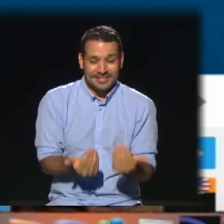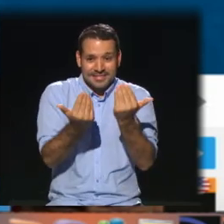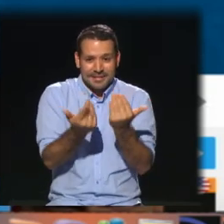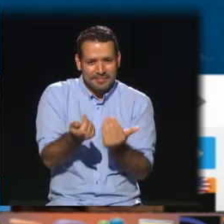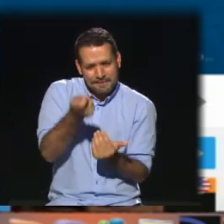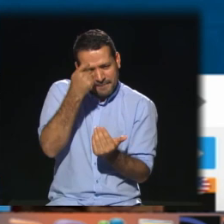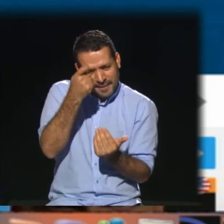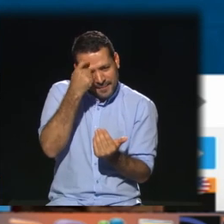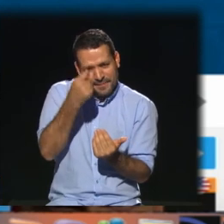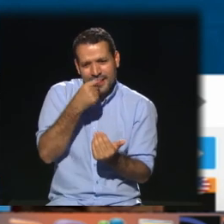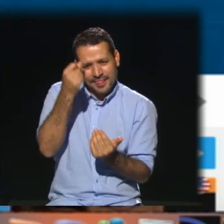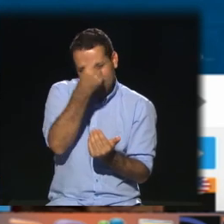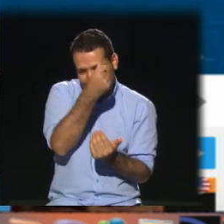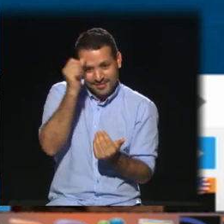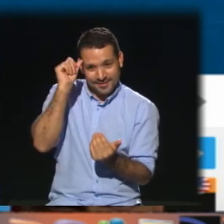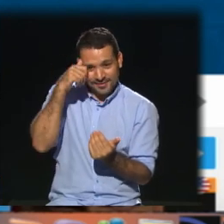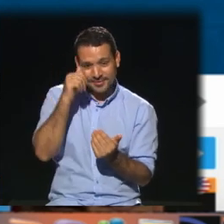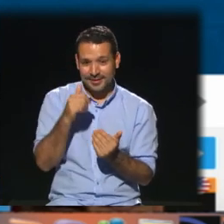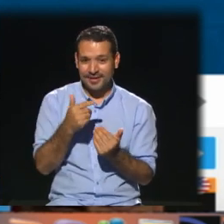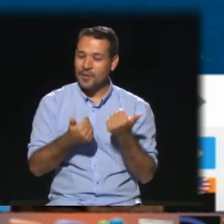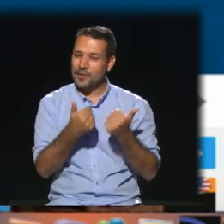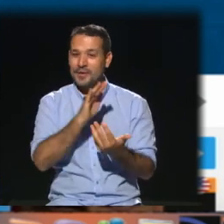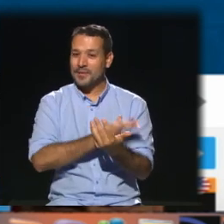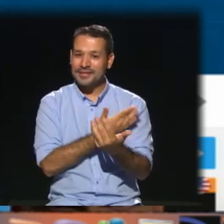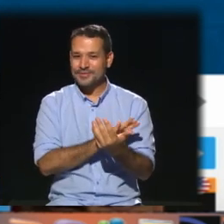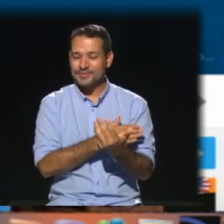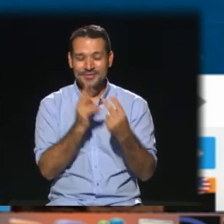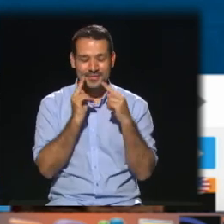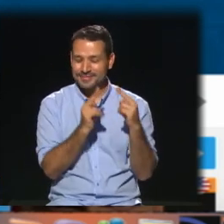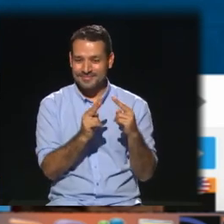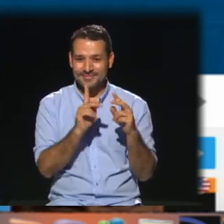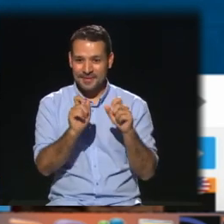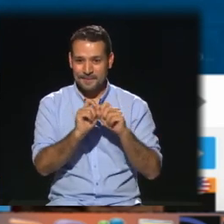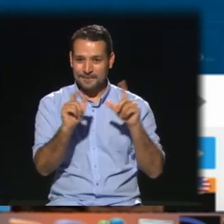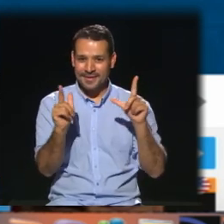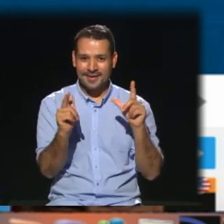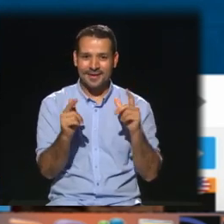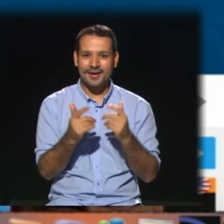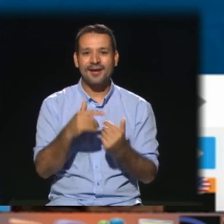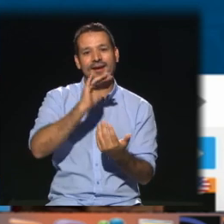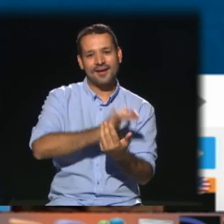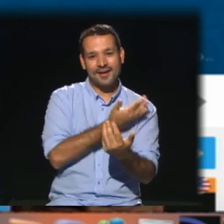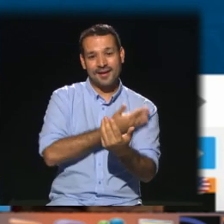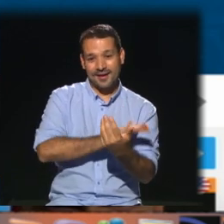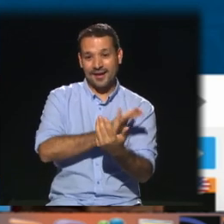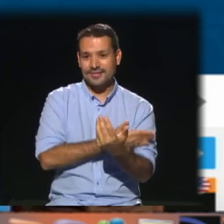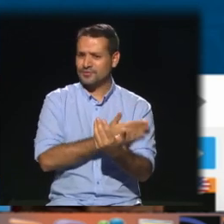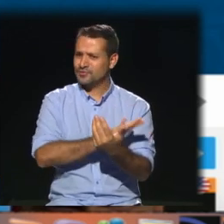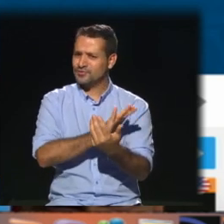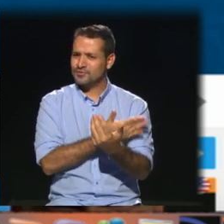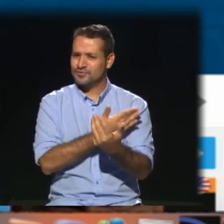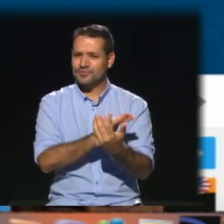encuentra una canción, yo aquí no encuentro una canción que me sepa, entonces cualquier canción que de